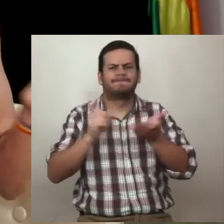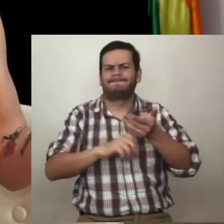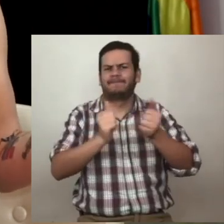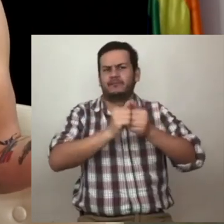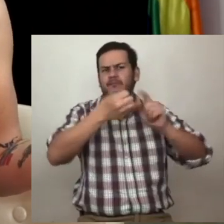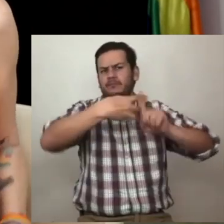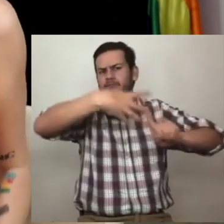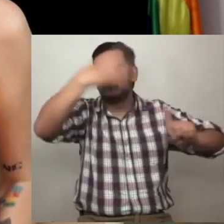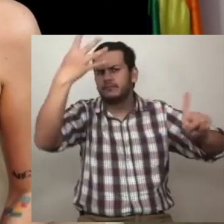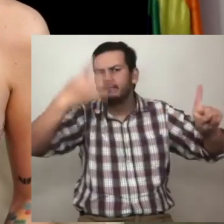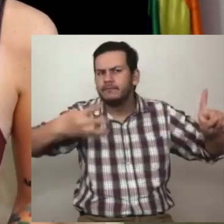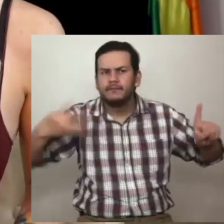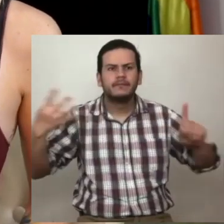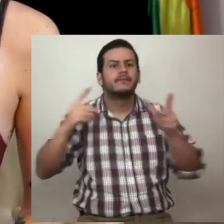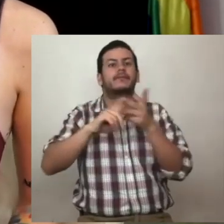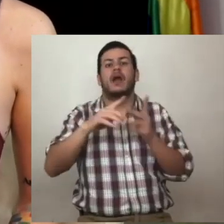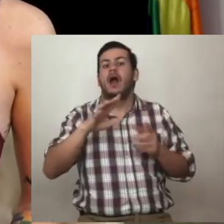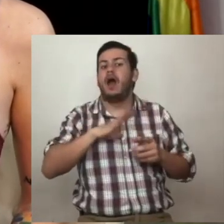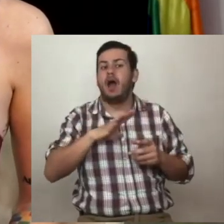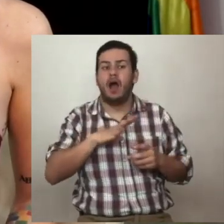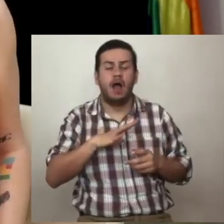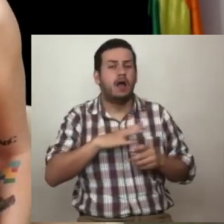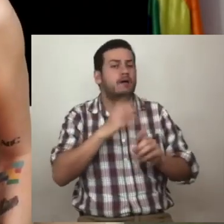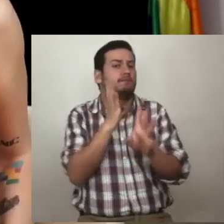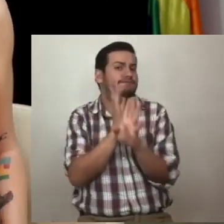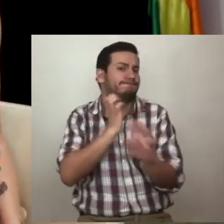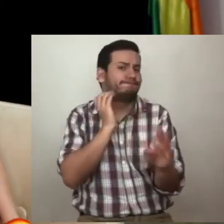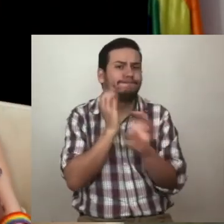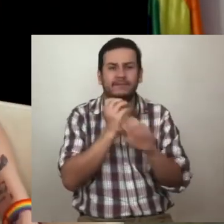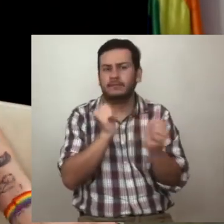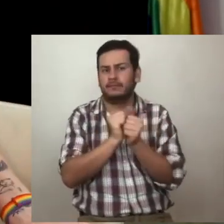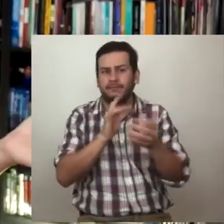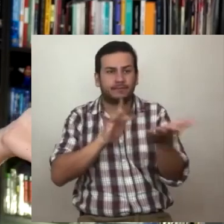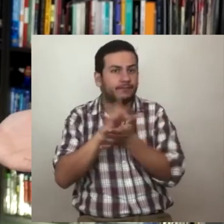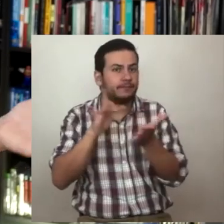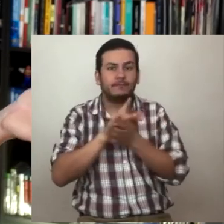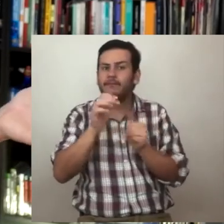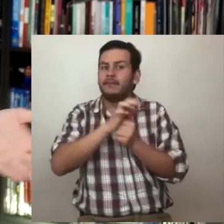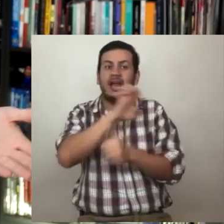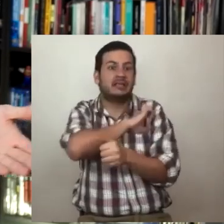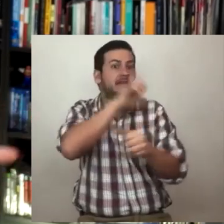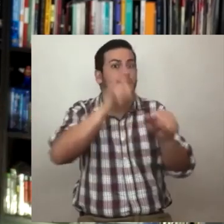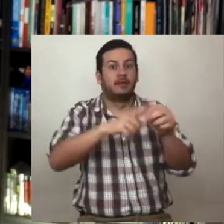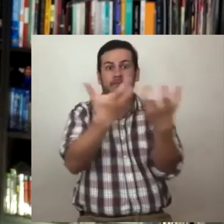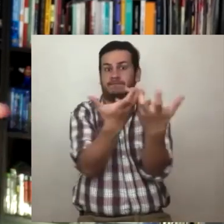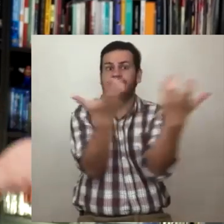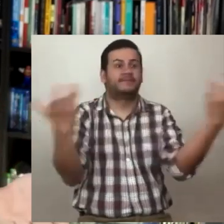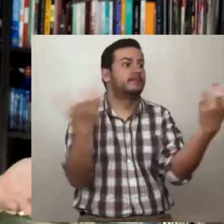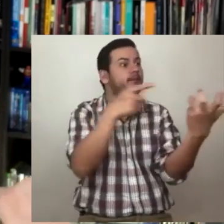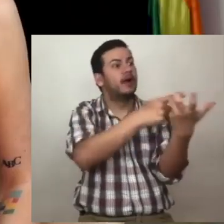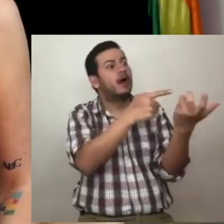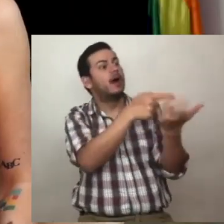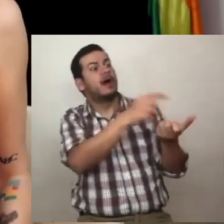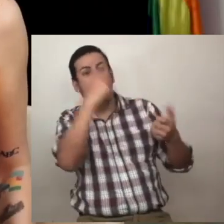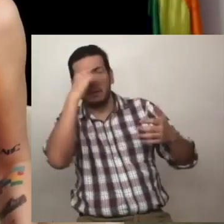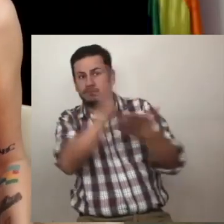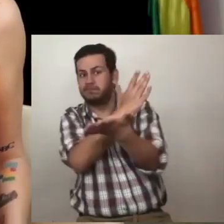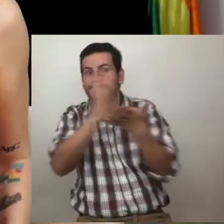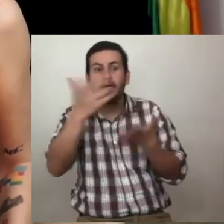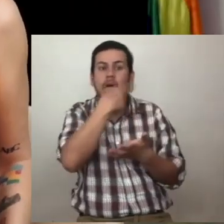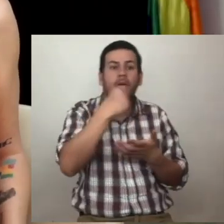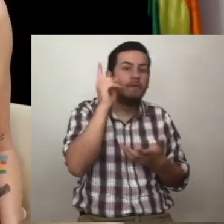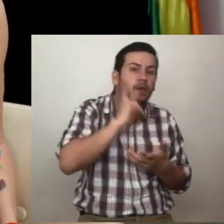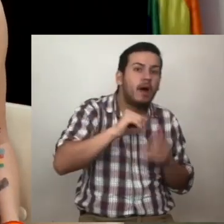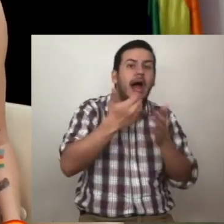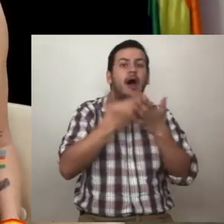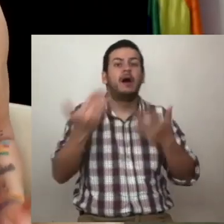comunidad LGBT. De entrada, tenemos vagón de mujeres en el Metrobús, una actividad pro lésbica. Pues que si alguien va a toquetear a mujeres, que sean mujeres, ¿no? La Ciudad de México,